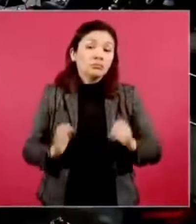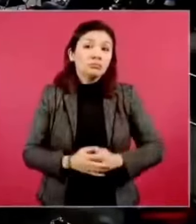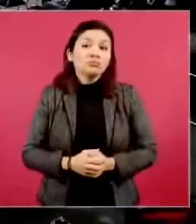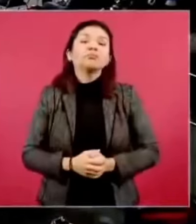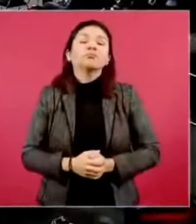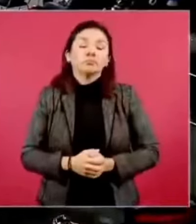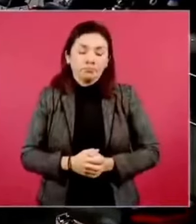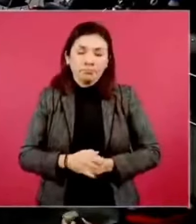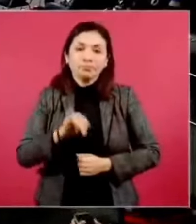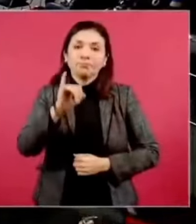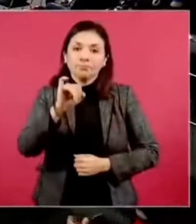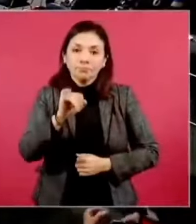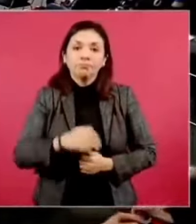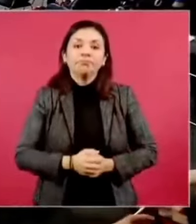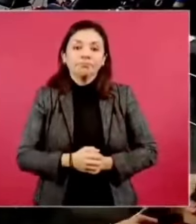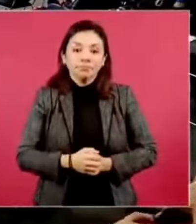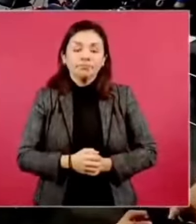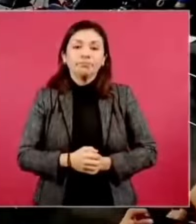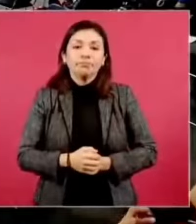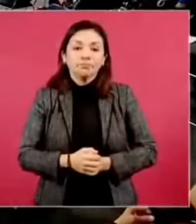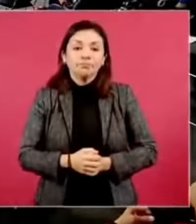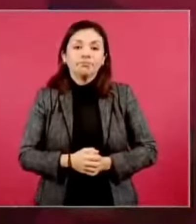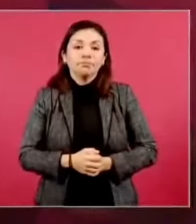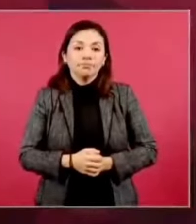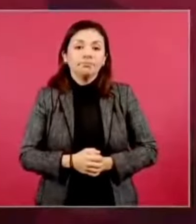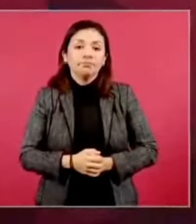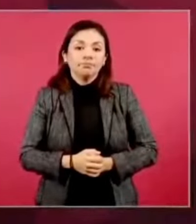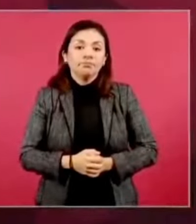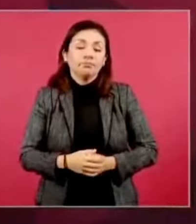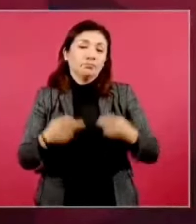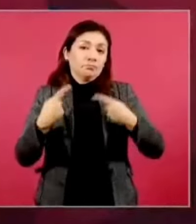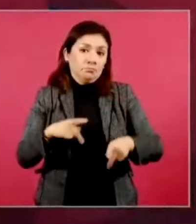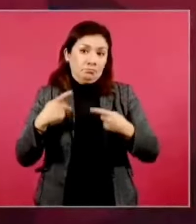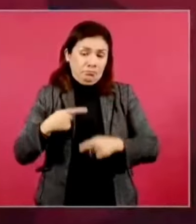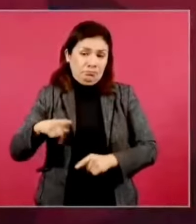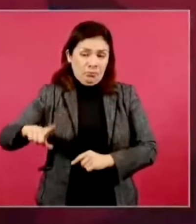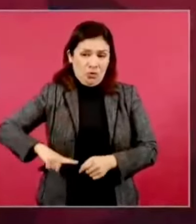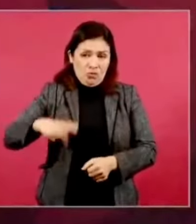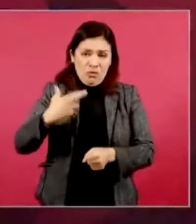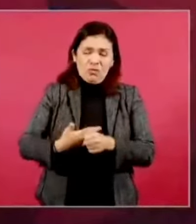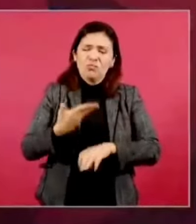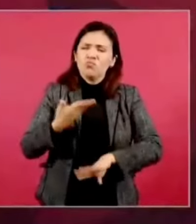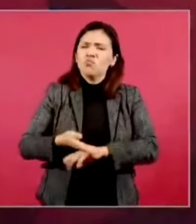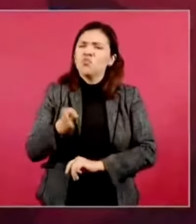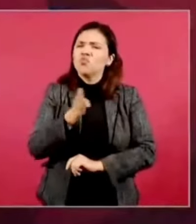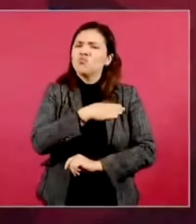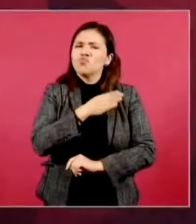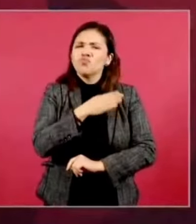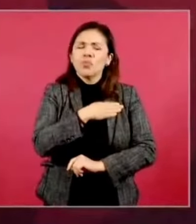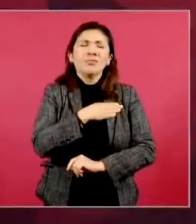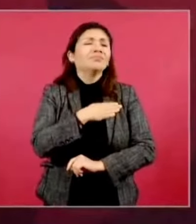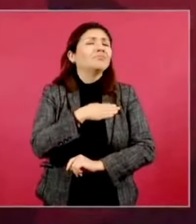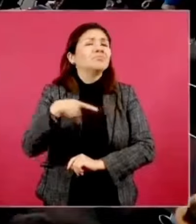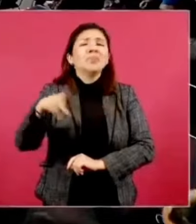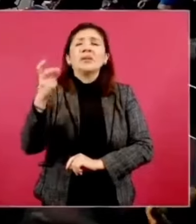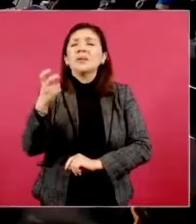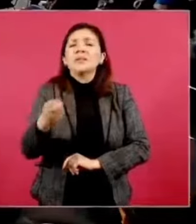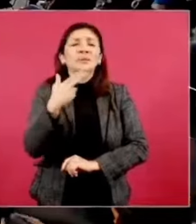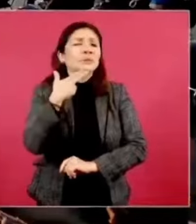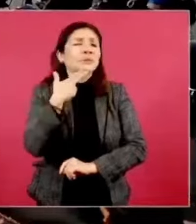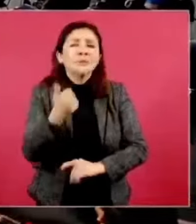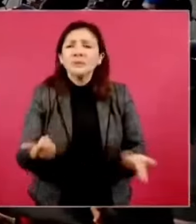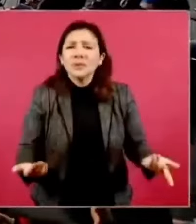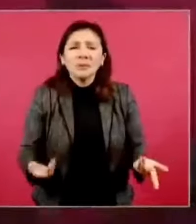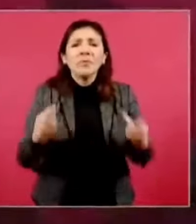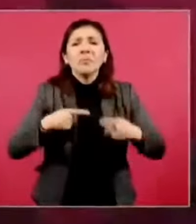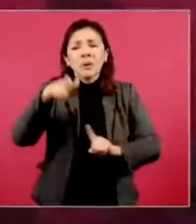y repito, es un extraordinario gobernador, muy bueno. Eso no ayuda, presidente, que les diga que son bien buenos.